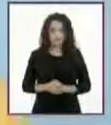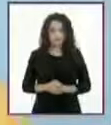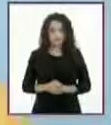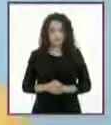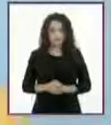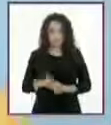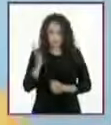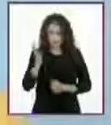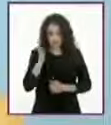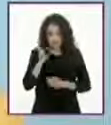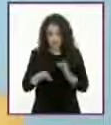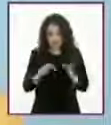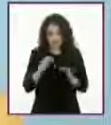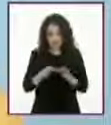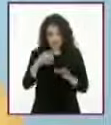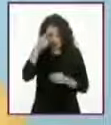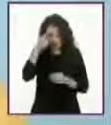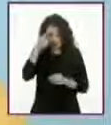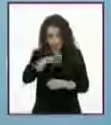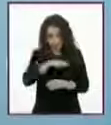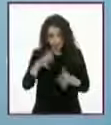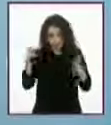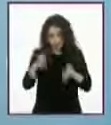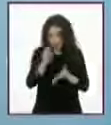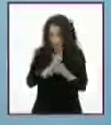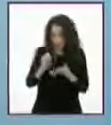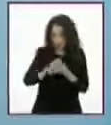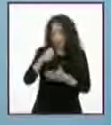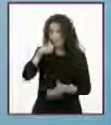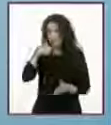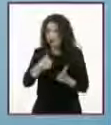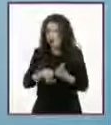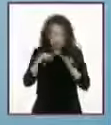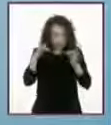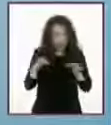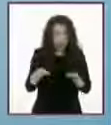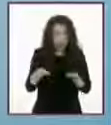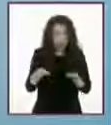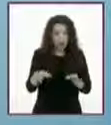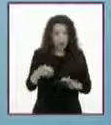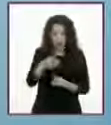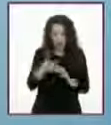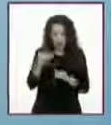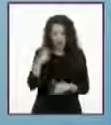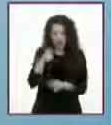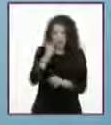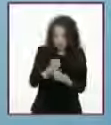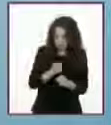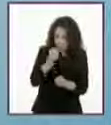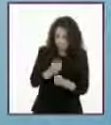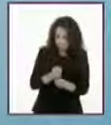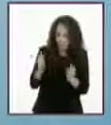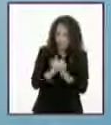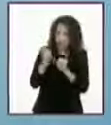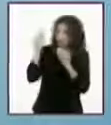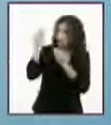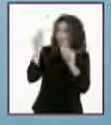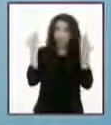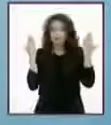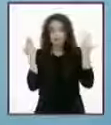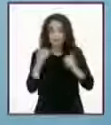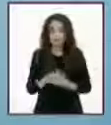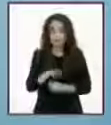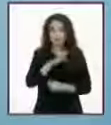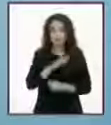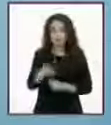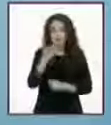¿Ya están listos para escribir una carta formal? Les recomiendo practicar con alguno de los conectores y nexos que vimos en esta sesión,